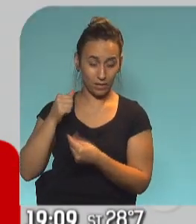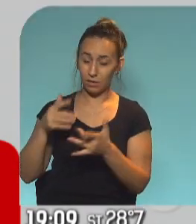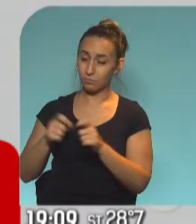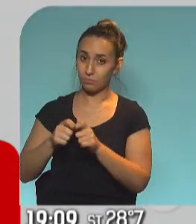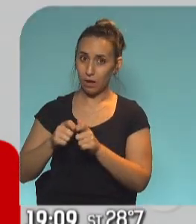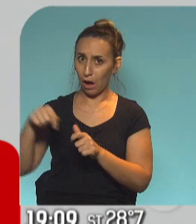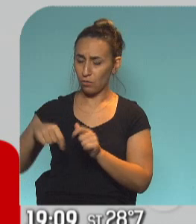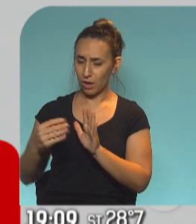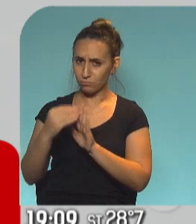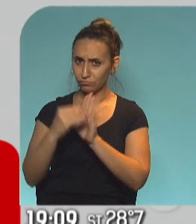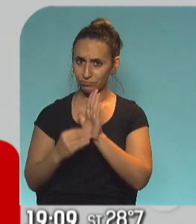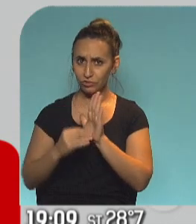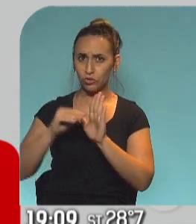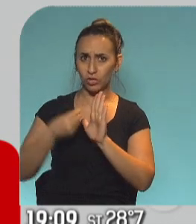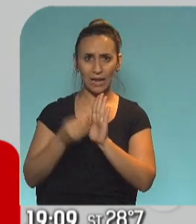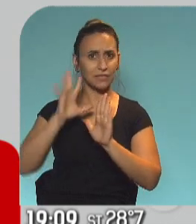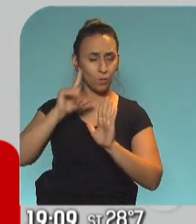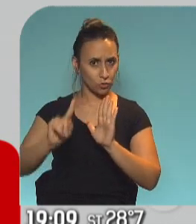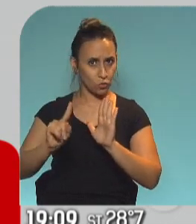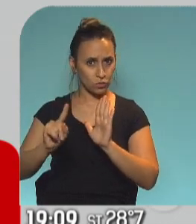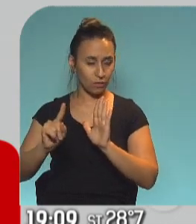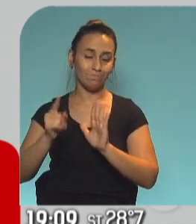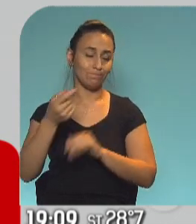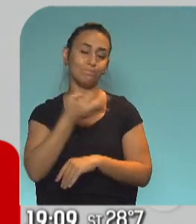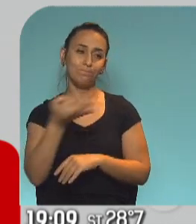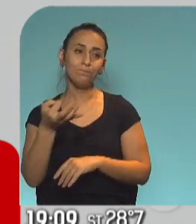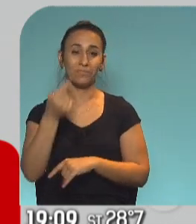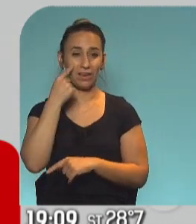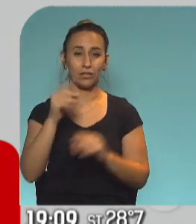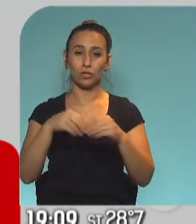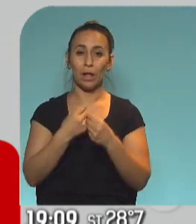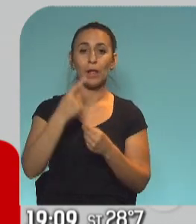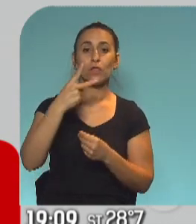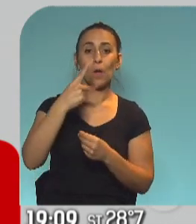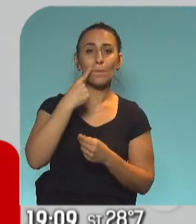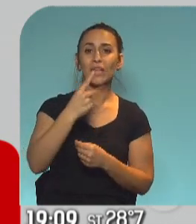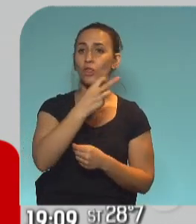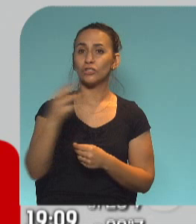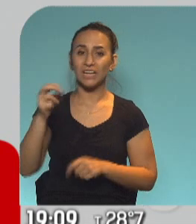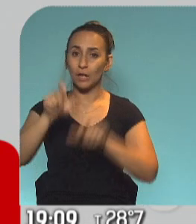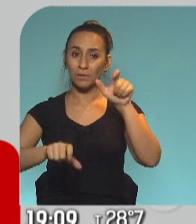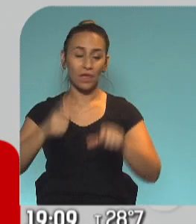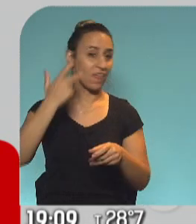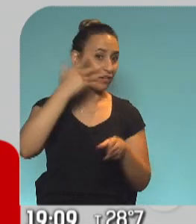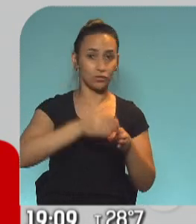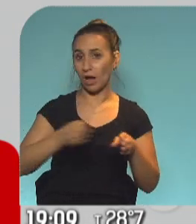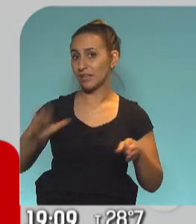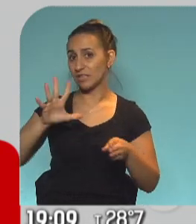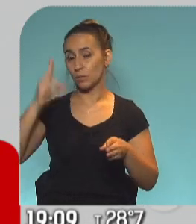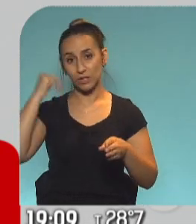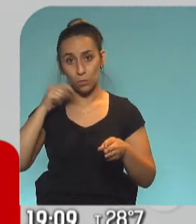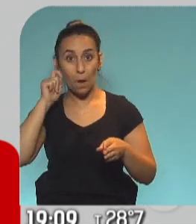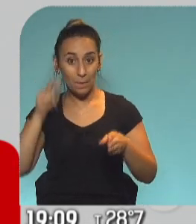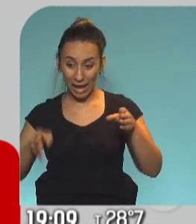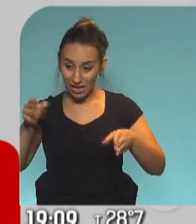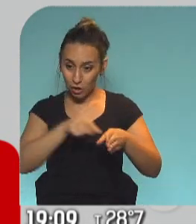51. Sí, de hecho, fíjate que hay más de, por ejemplo, más de 2.200 personas de 18 a 59 años con factores de riesgo.